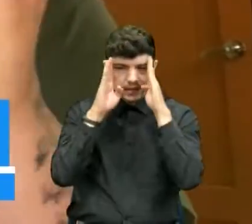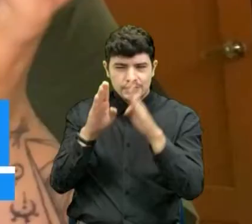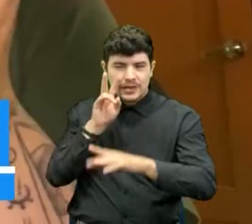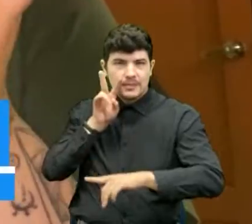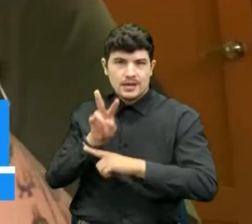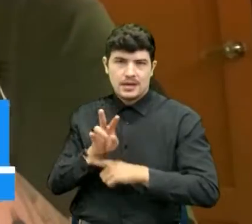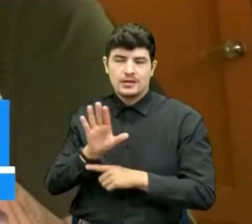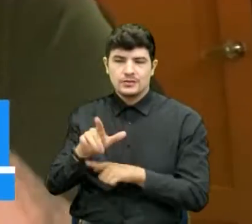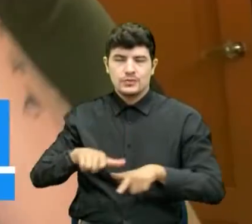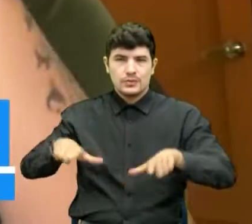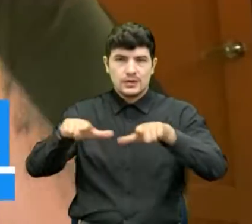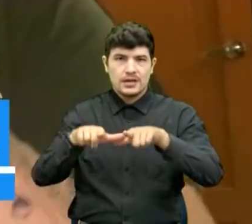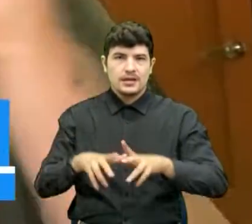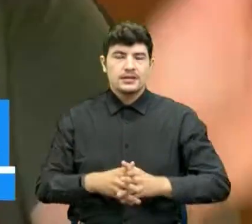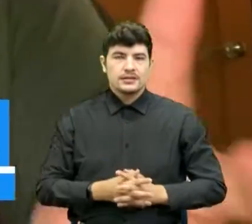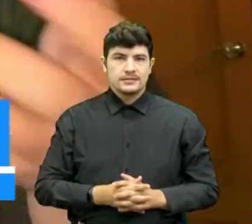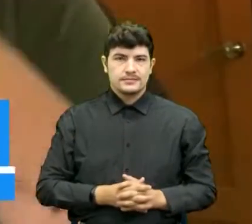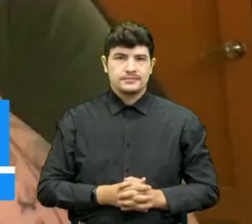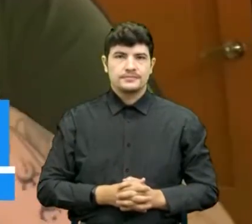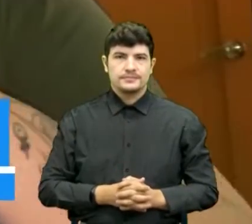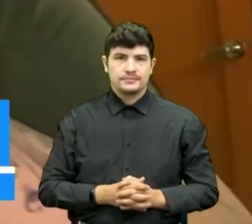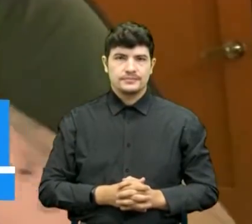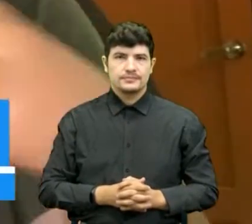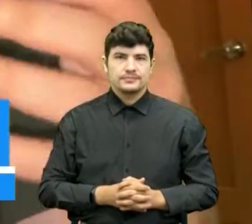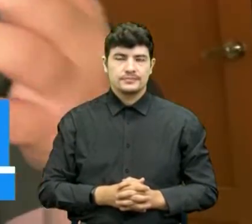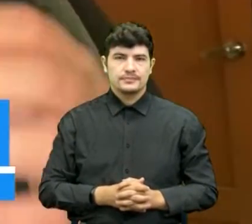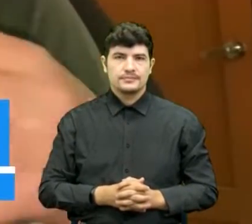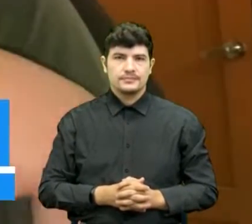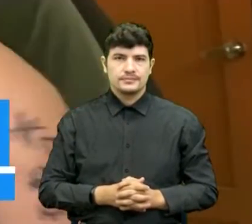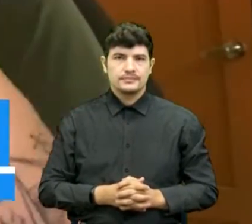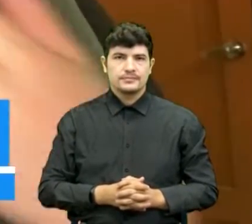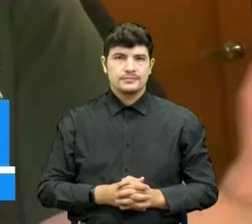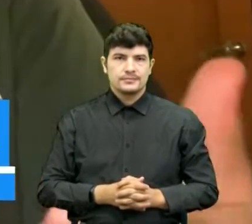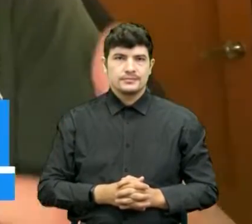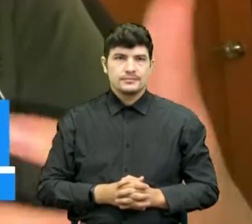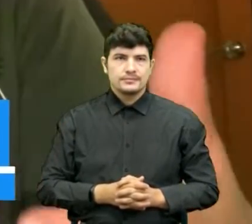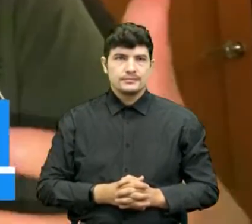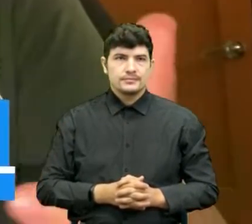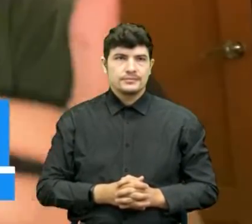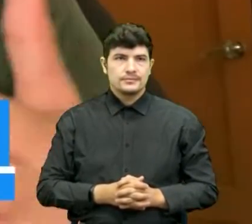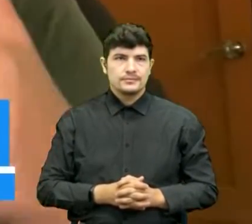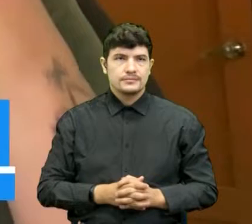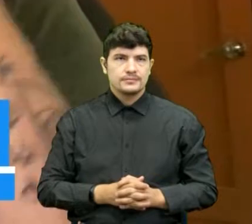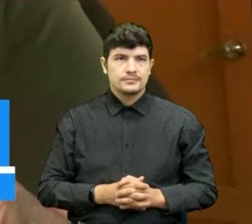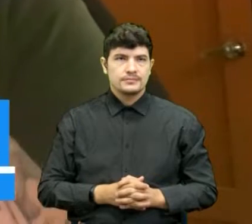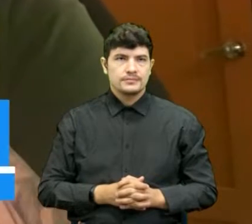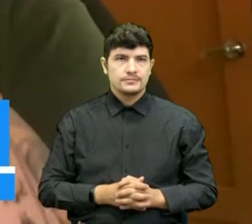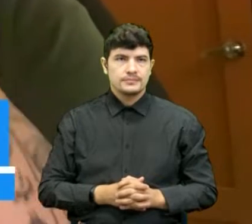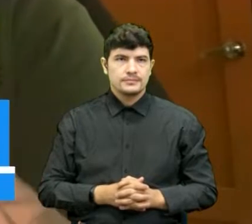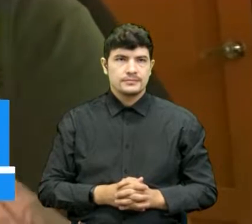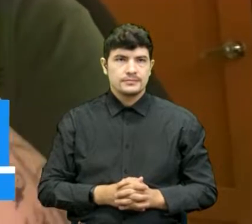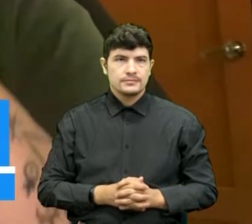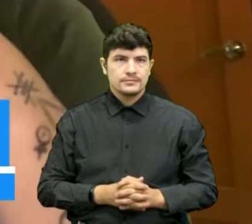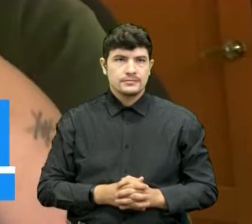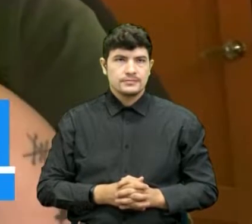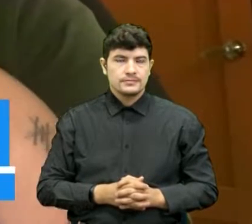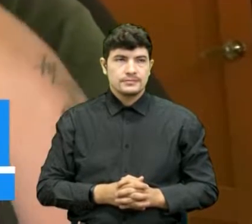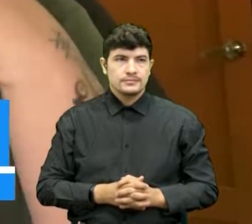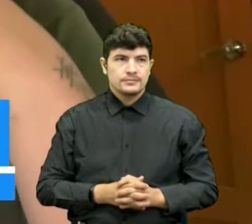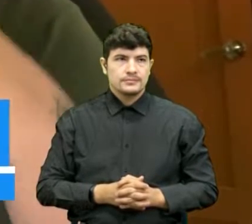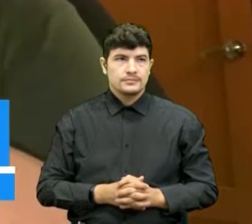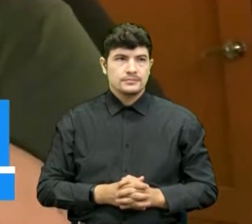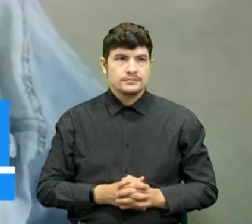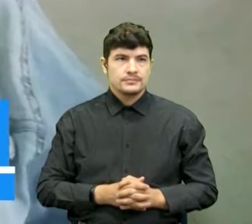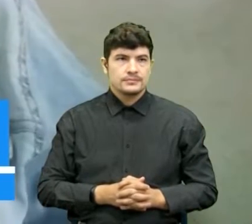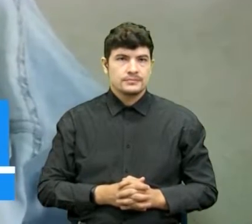clasificar y dar respuesta a este tipo de problemas que pueden ser perfectamente automatizados y mejorados haciendo uso de la